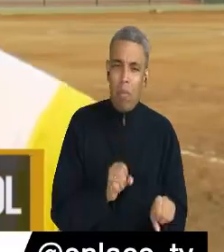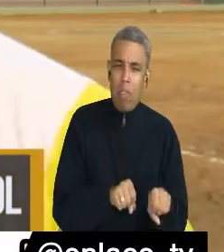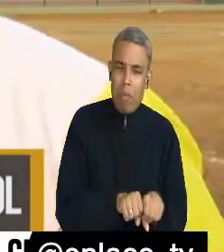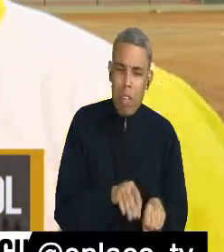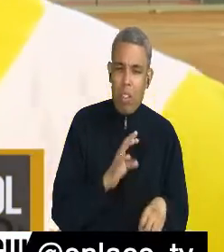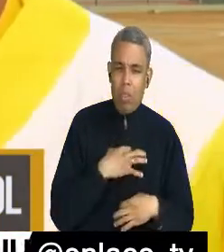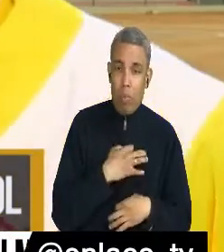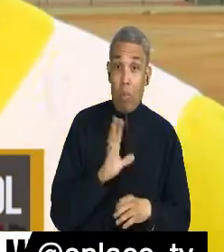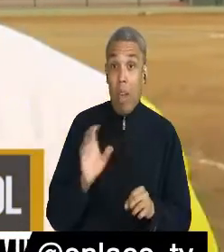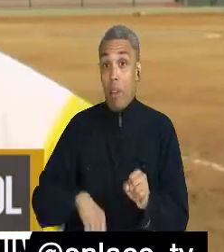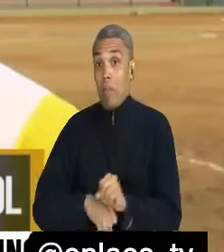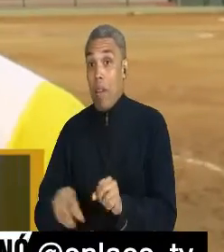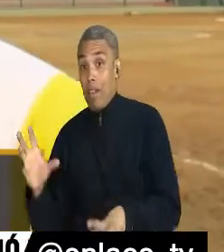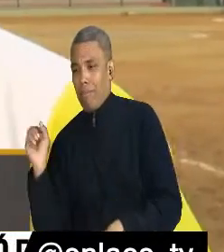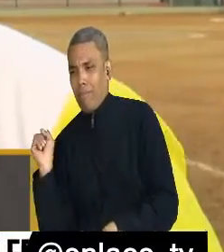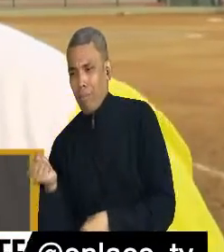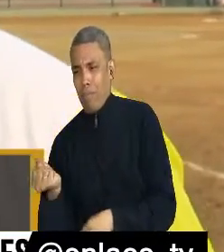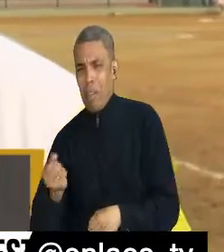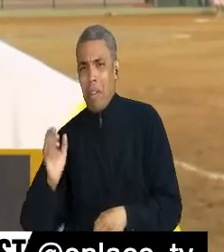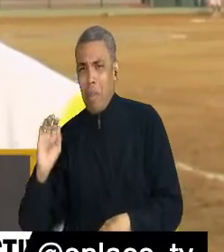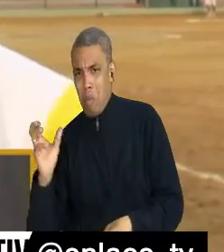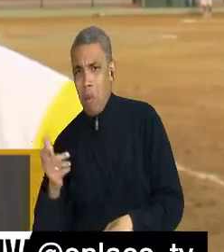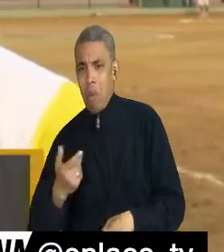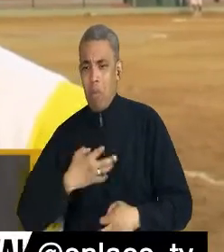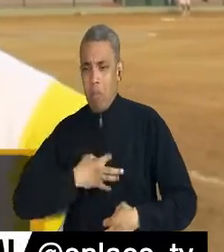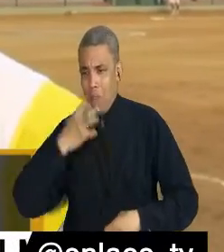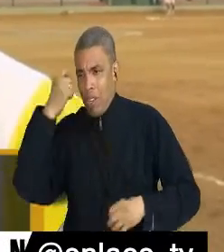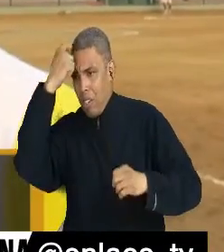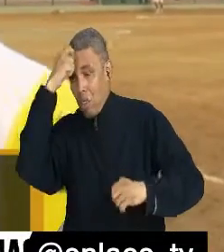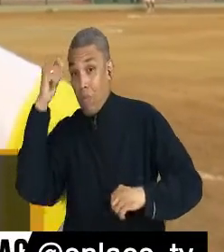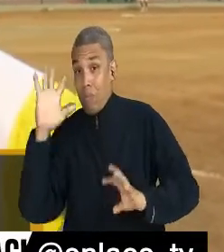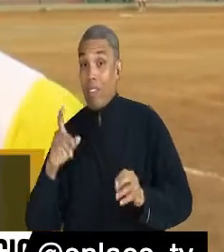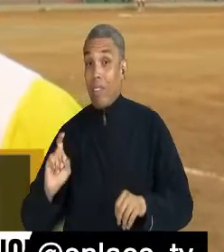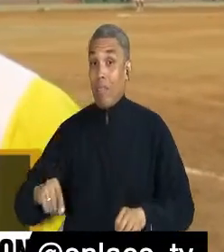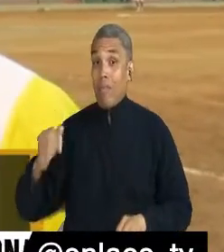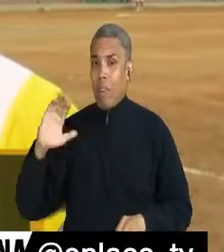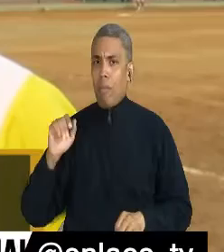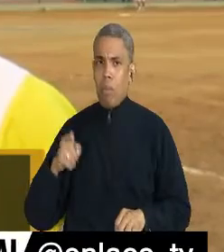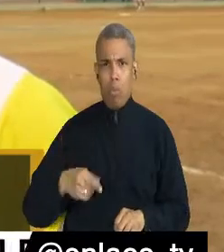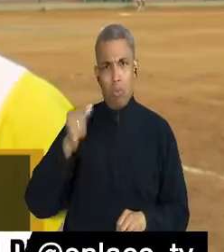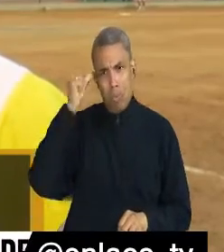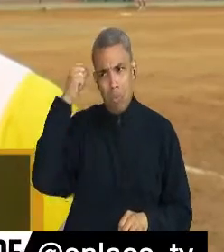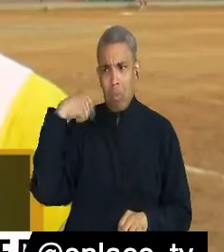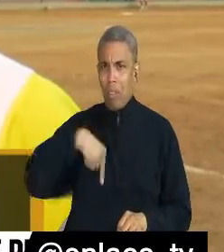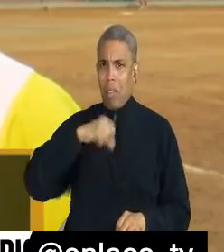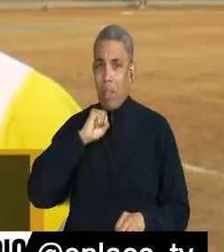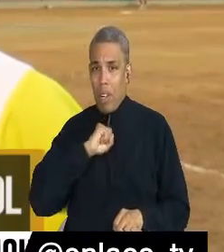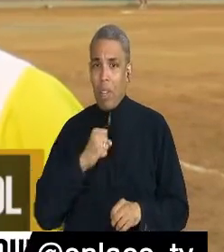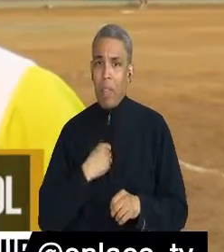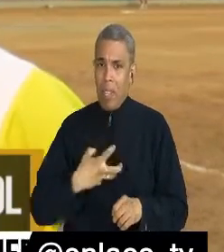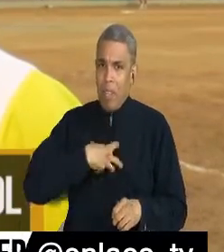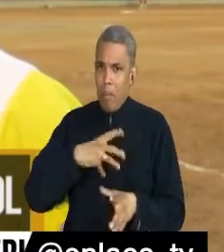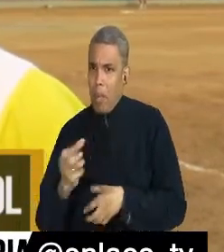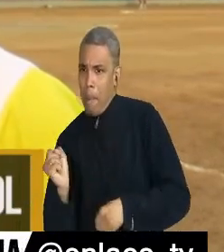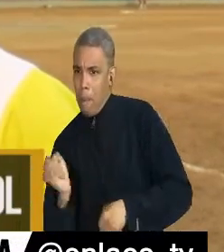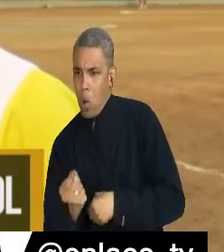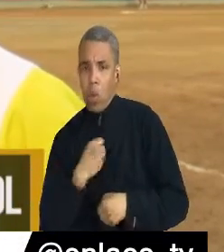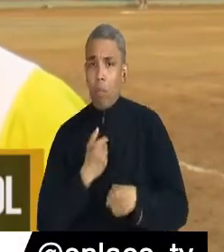arrancada de que yo recuerde hace rato practique este este deporte y es importante que se hagan estos torneos para que se masifique